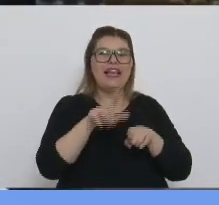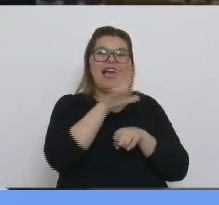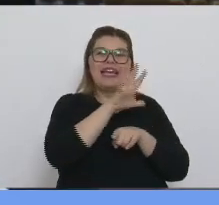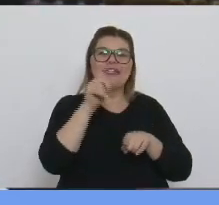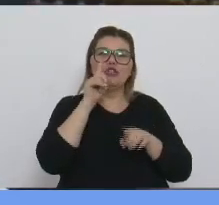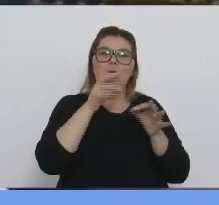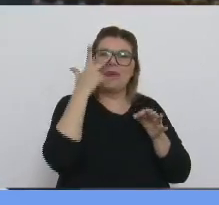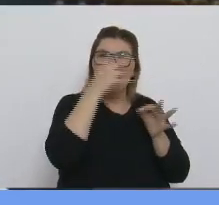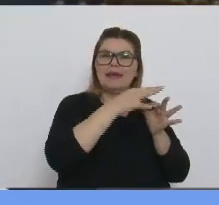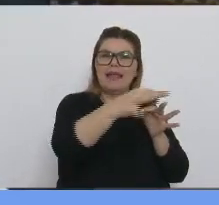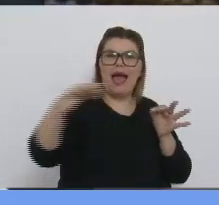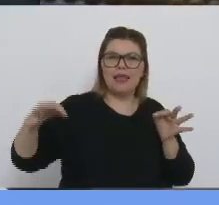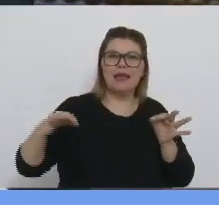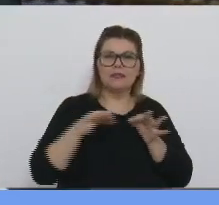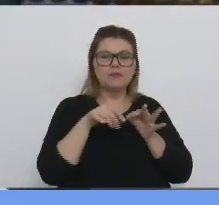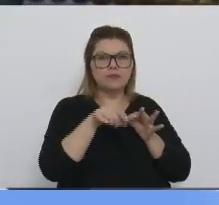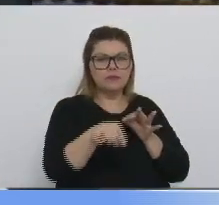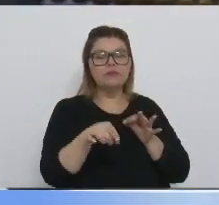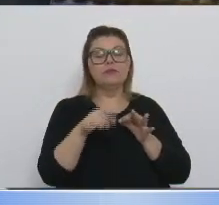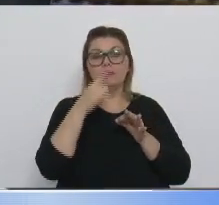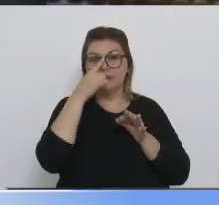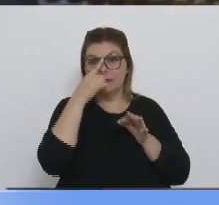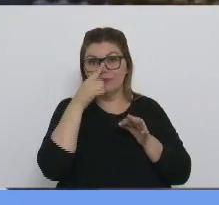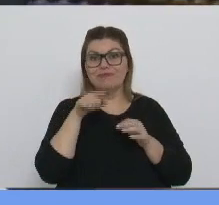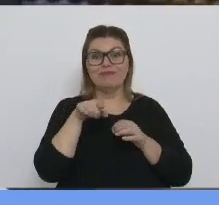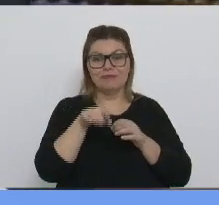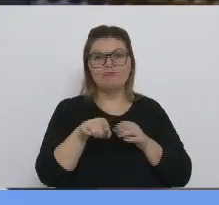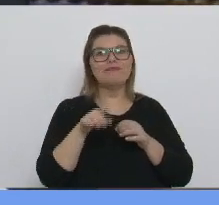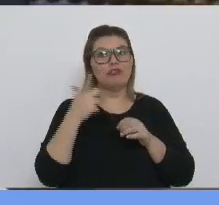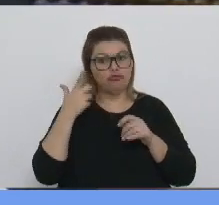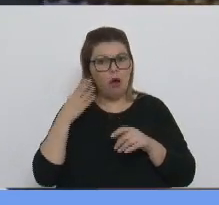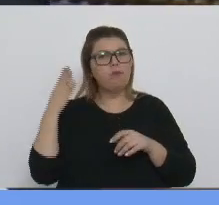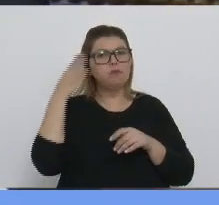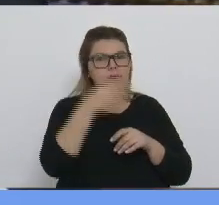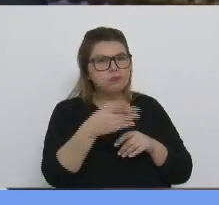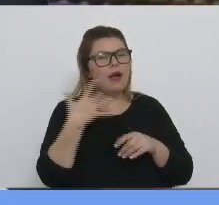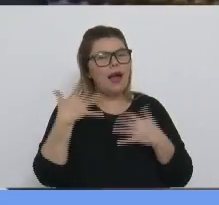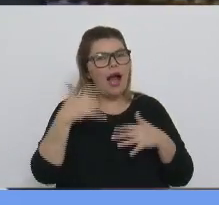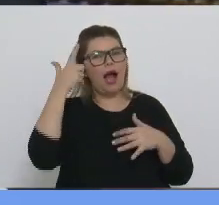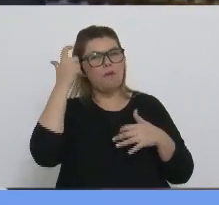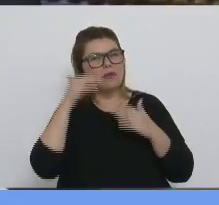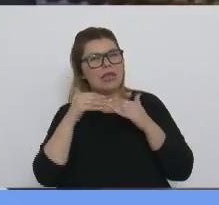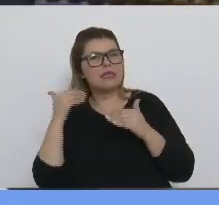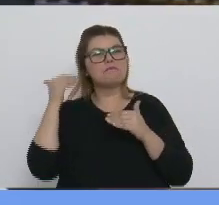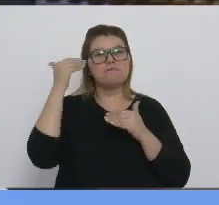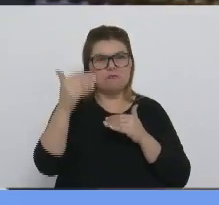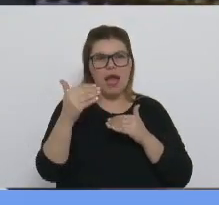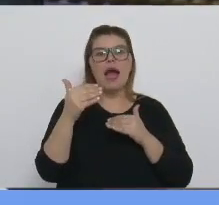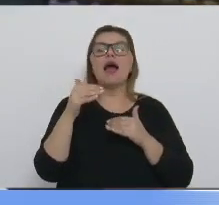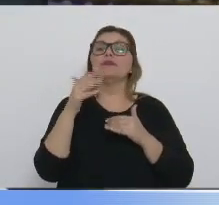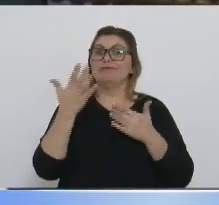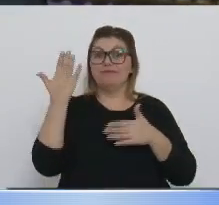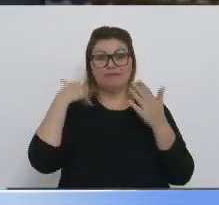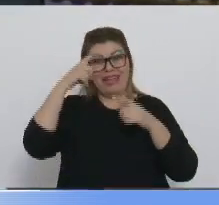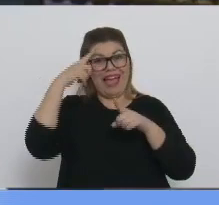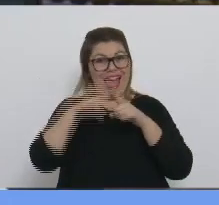atrás se trata el otro día estando nansen usa aprendí mucho más de ahí y es que solía ser un centro turístico